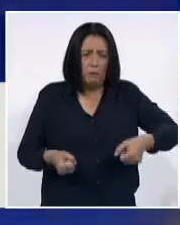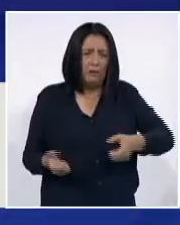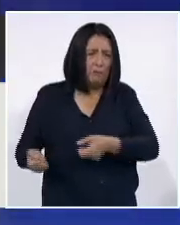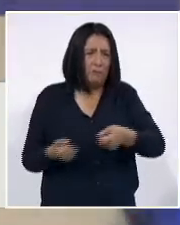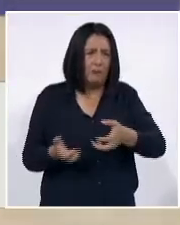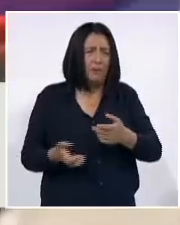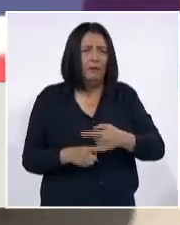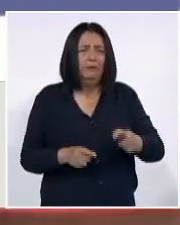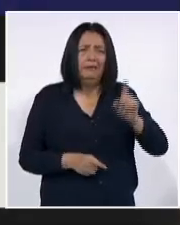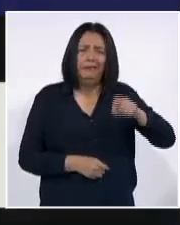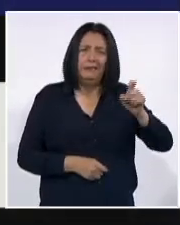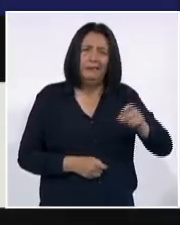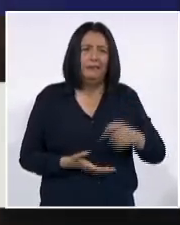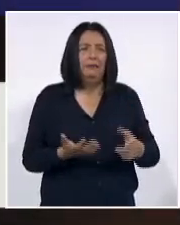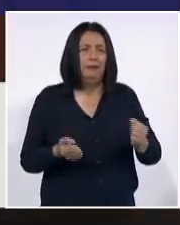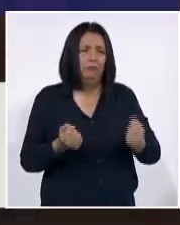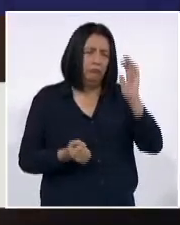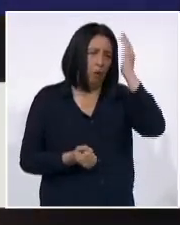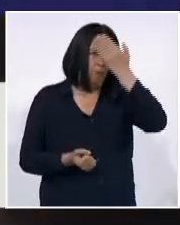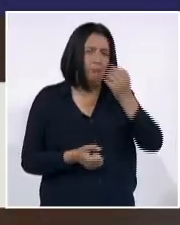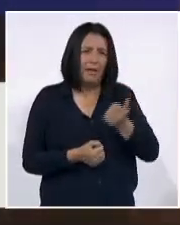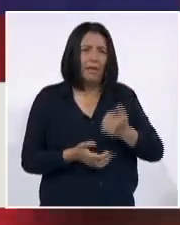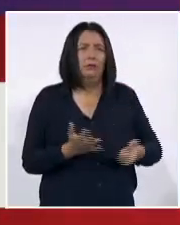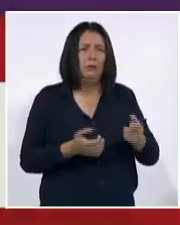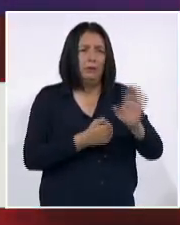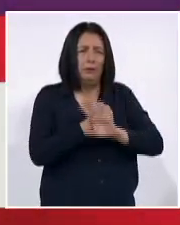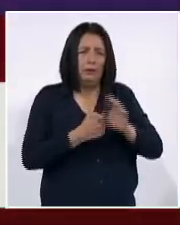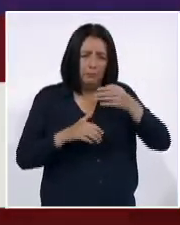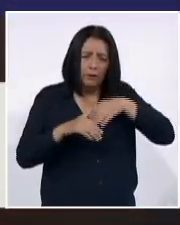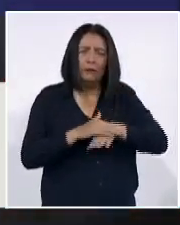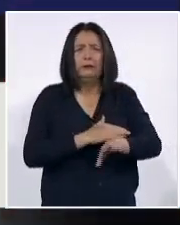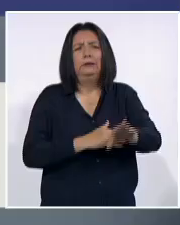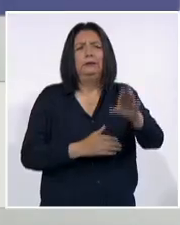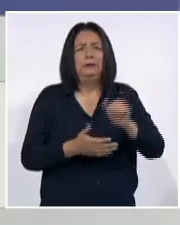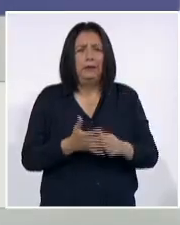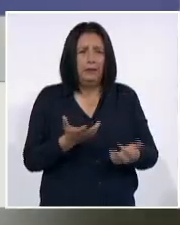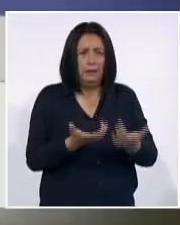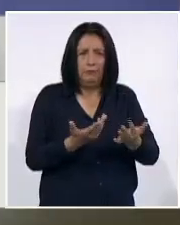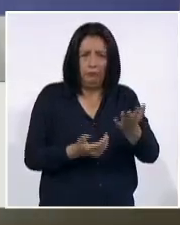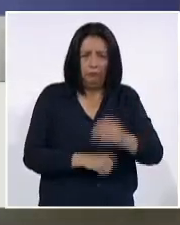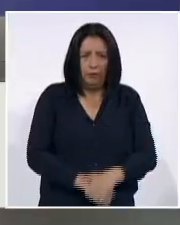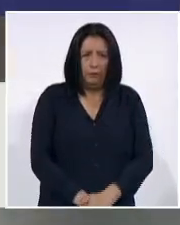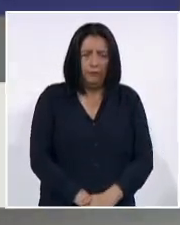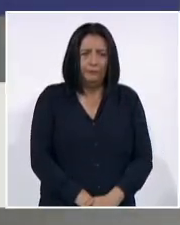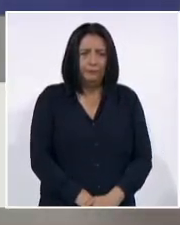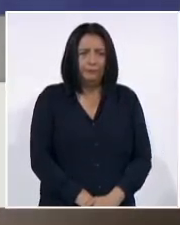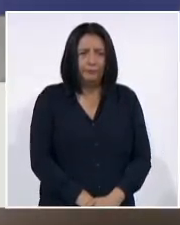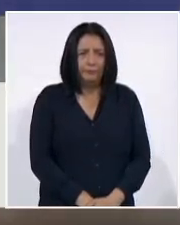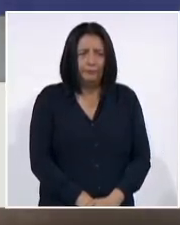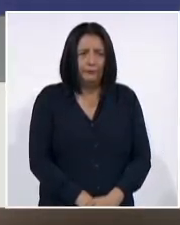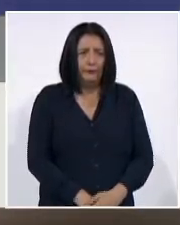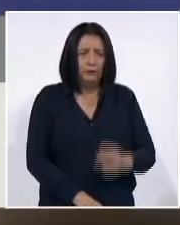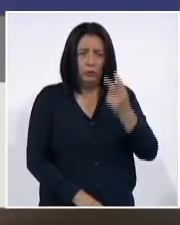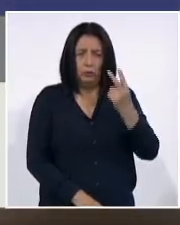y baldes, pero se necesitaban bomberos con equipos de protección que pudieran acercarse al foco de las llamas.